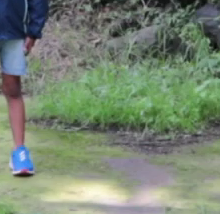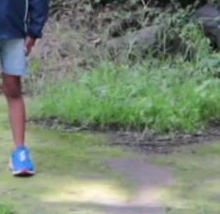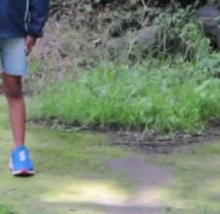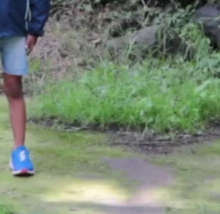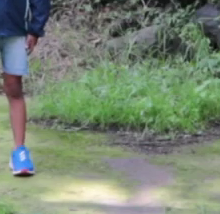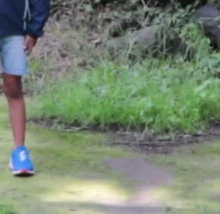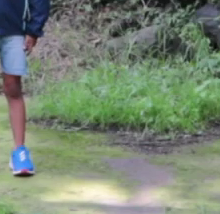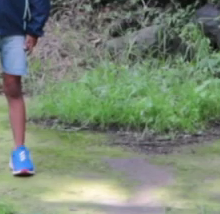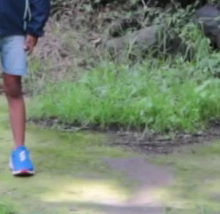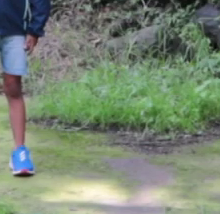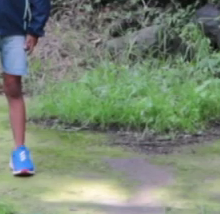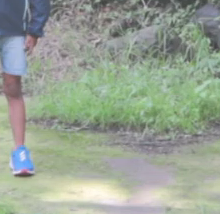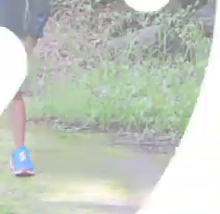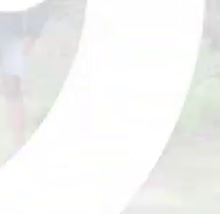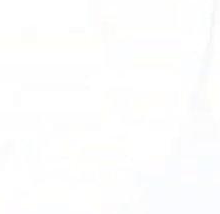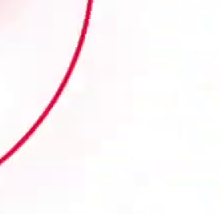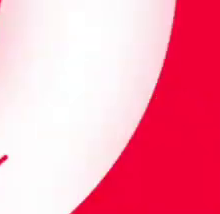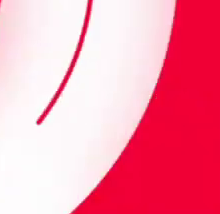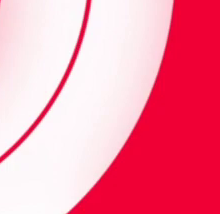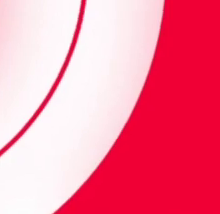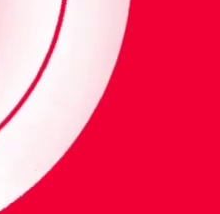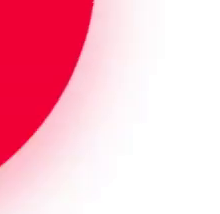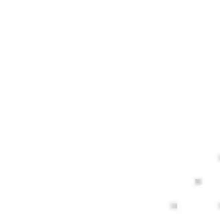cada pausa, activa tu mente.